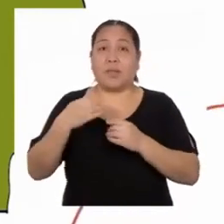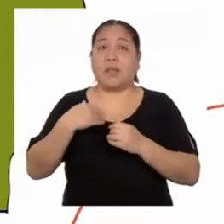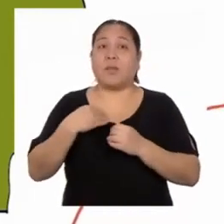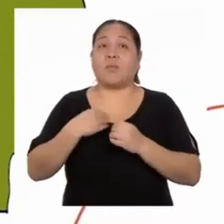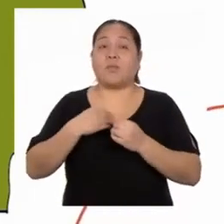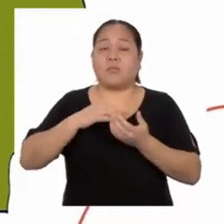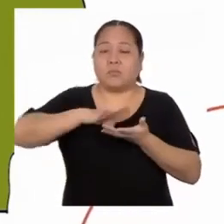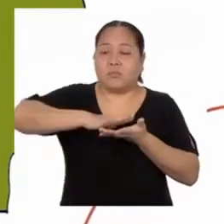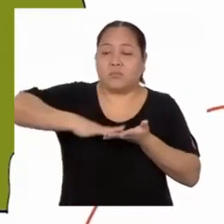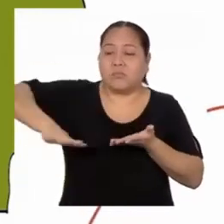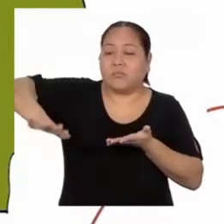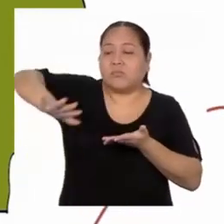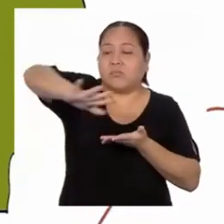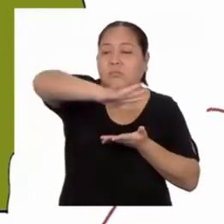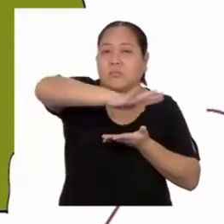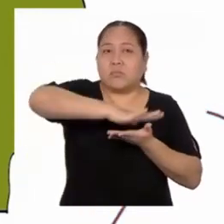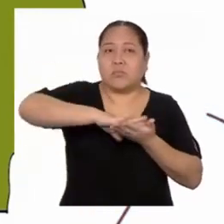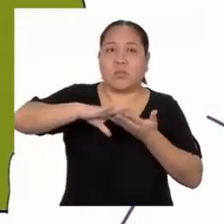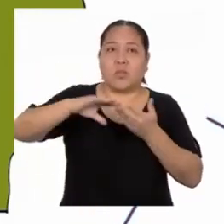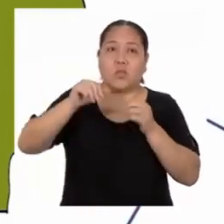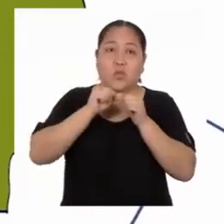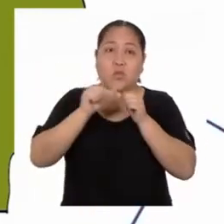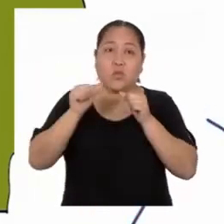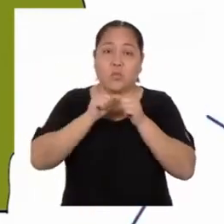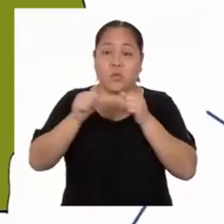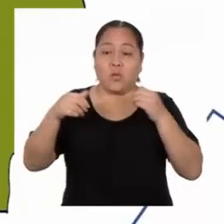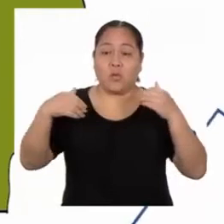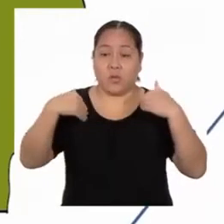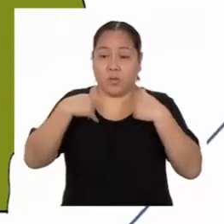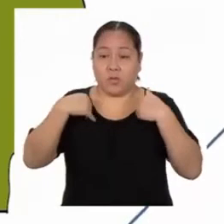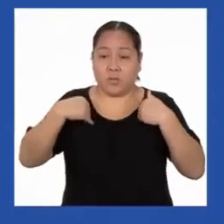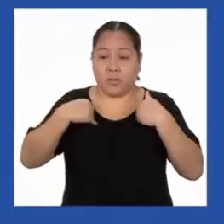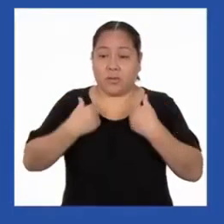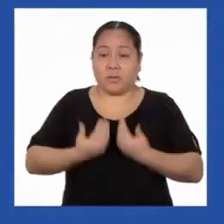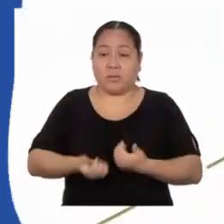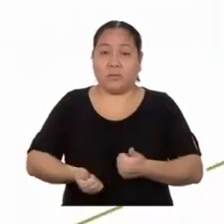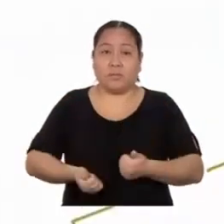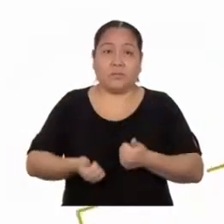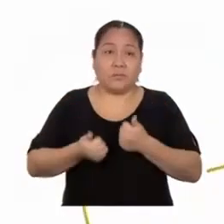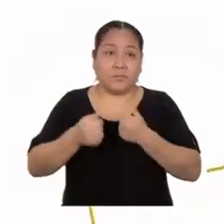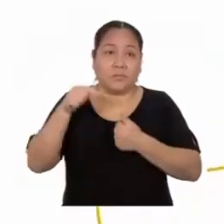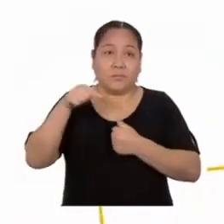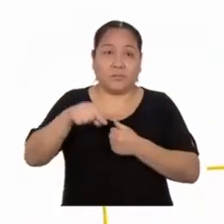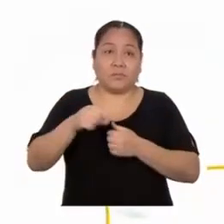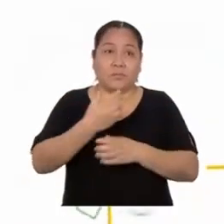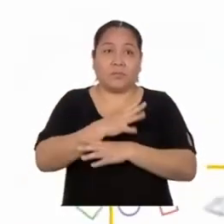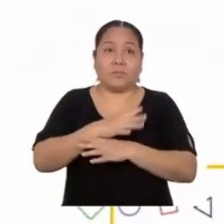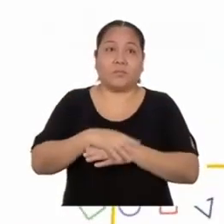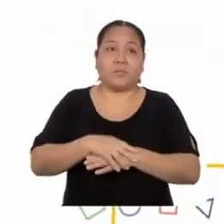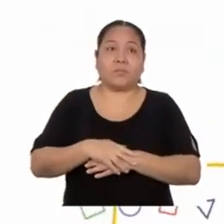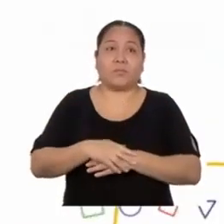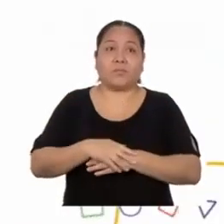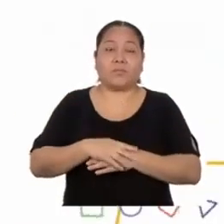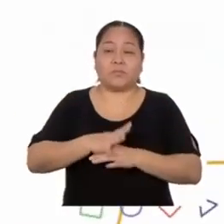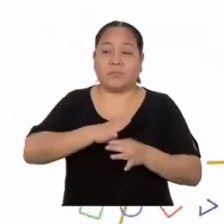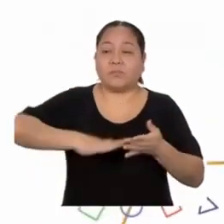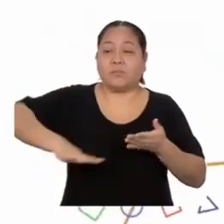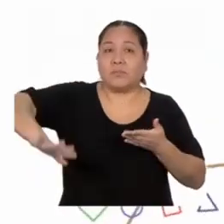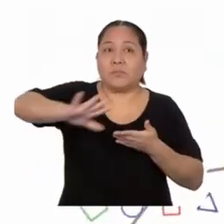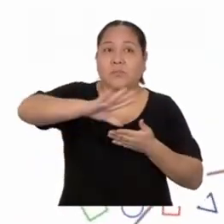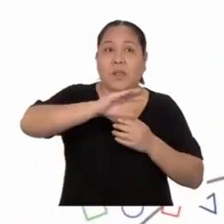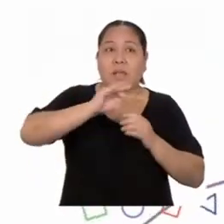total y el número de habitantes de la Amazonía. ¿Cuáles son? Superficie total,